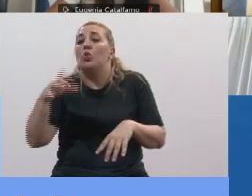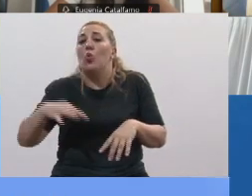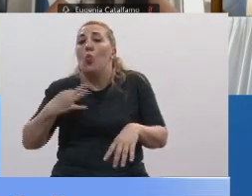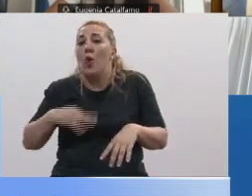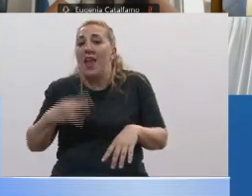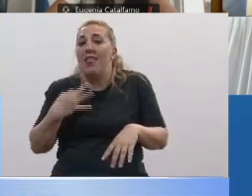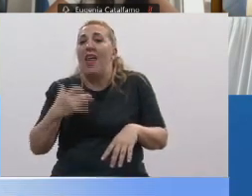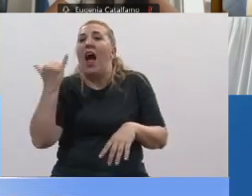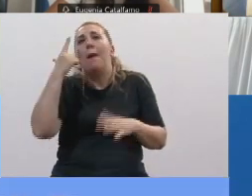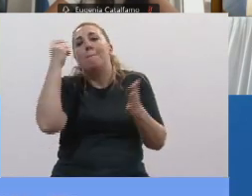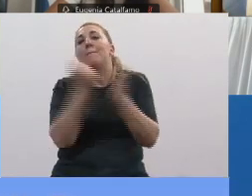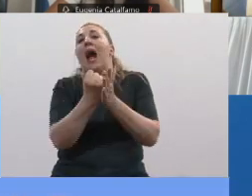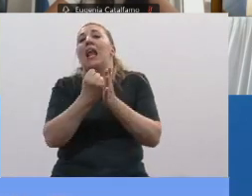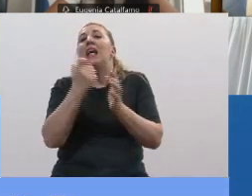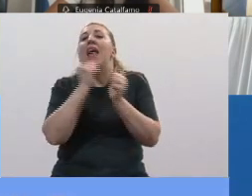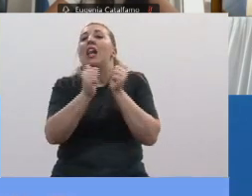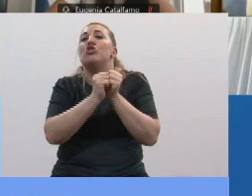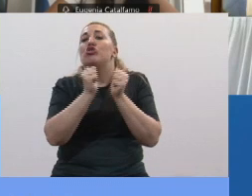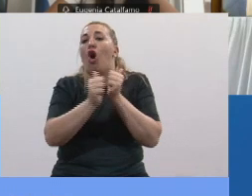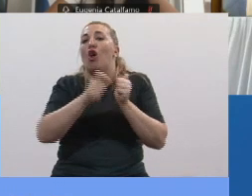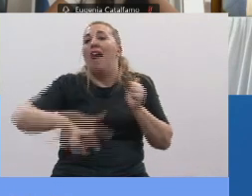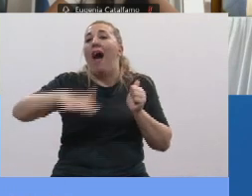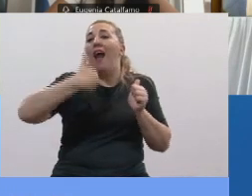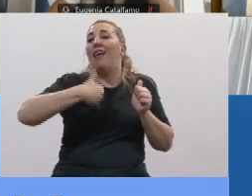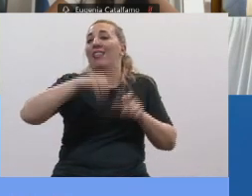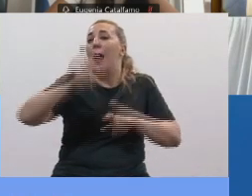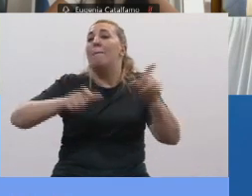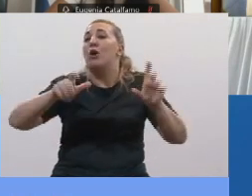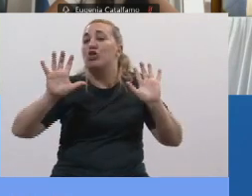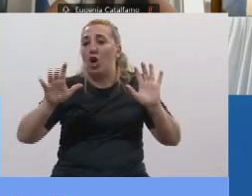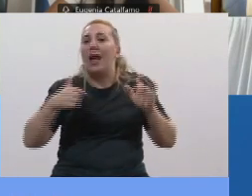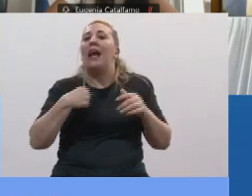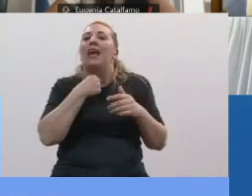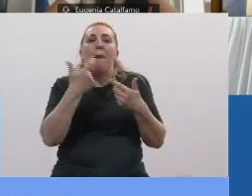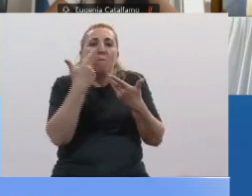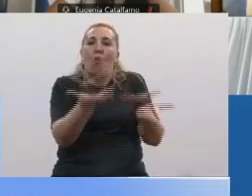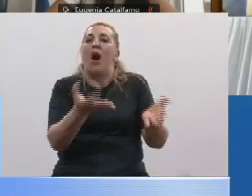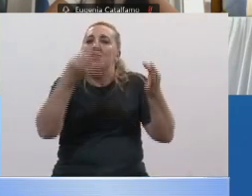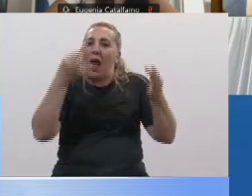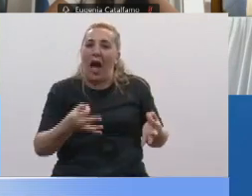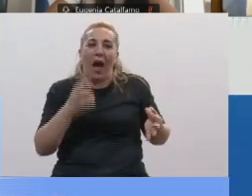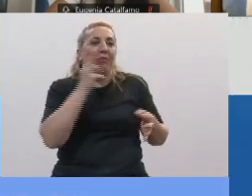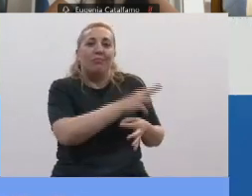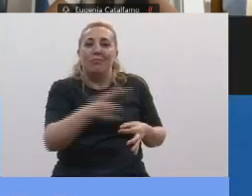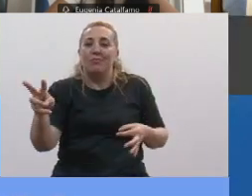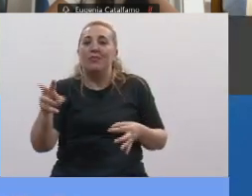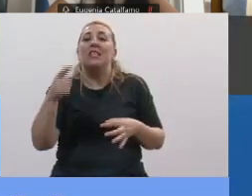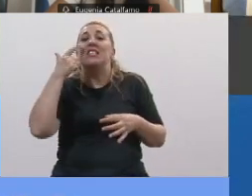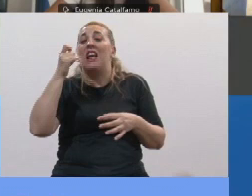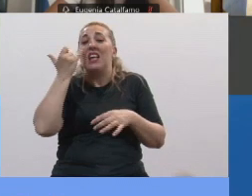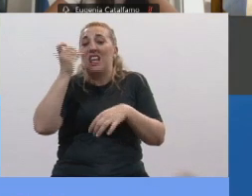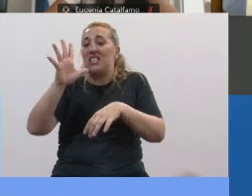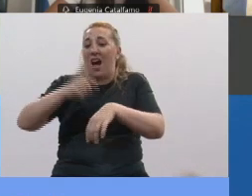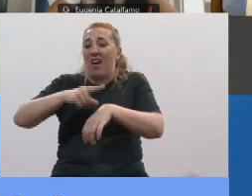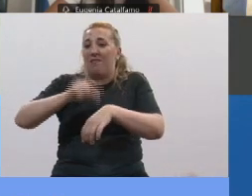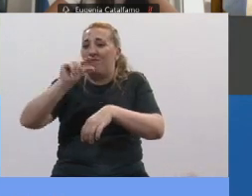de nuestro pueblo, del pueblo argentino. Y se quería demostrar de manera gráfica, y como ya estaban cerrando el